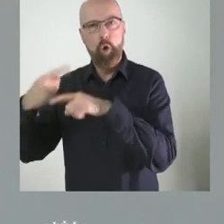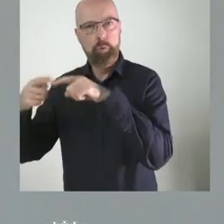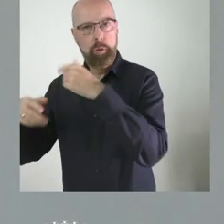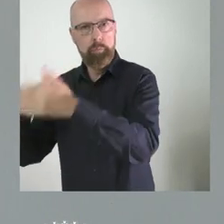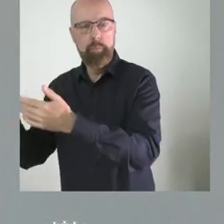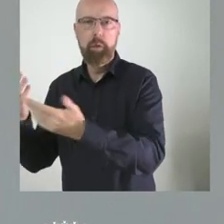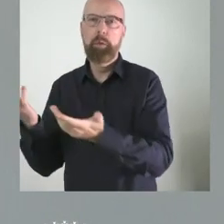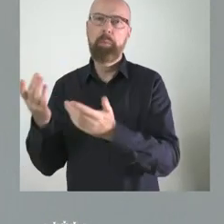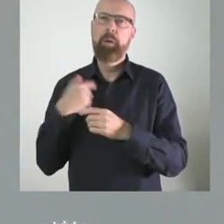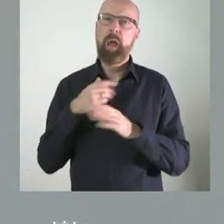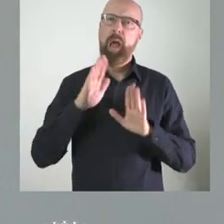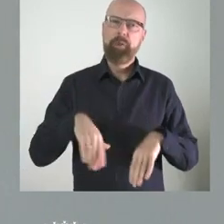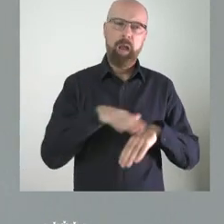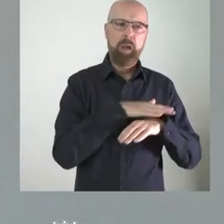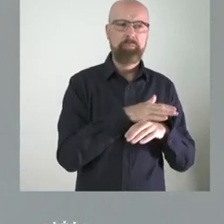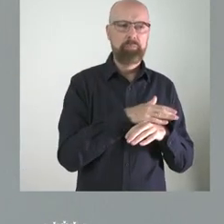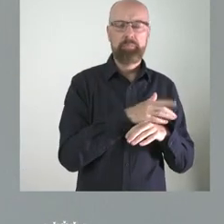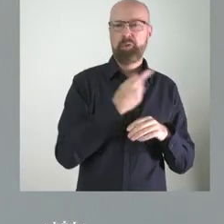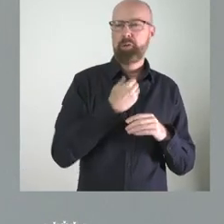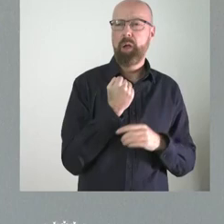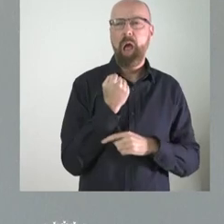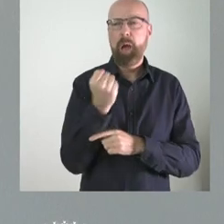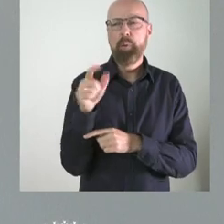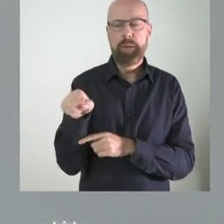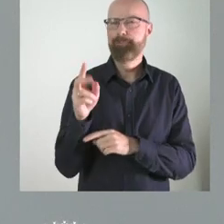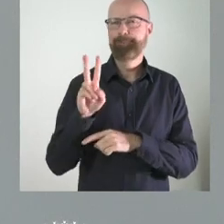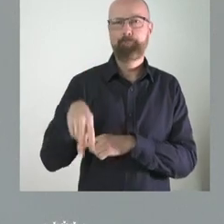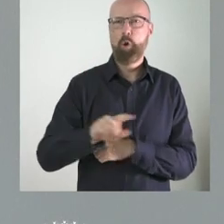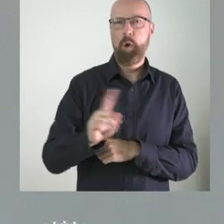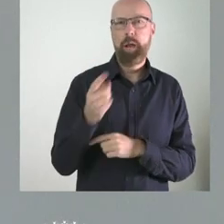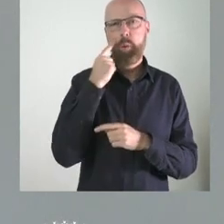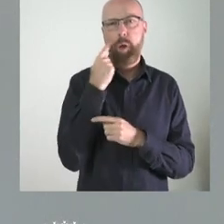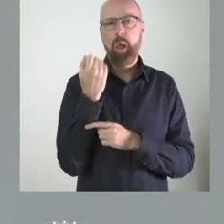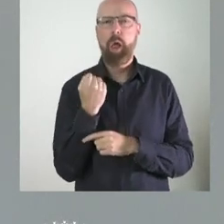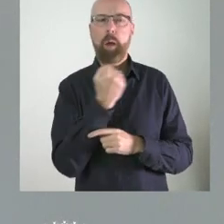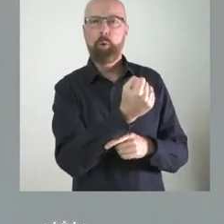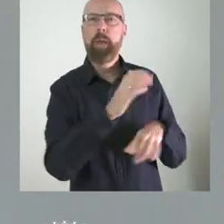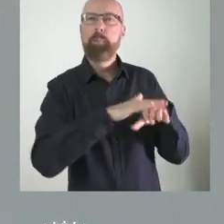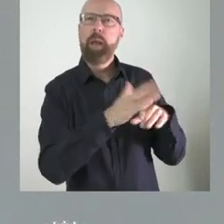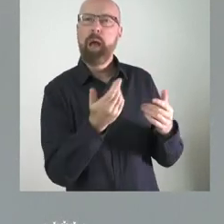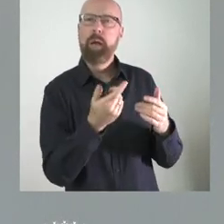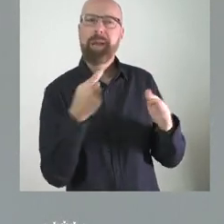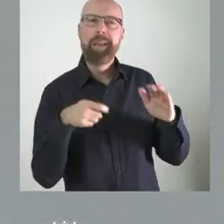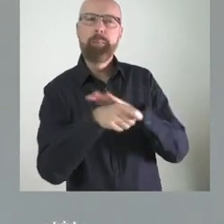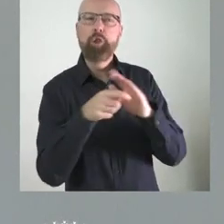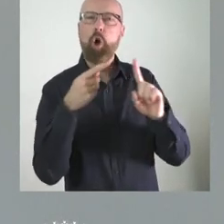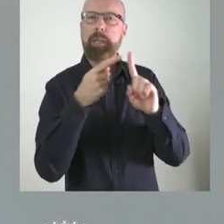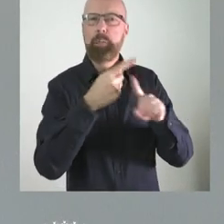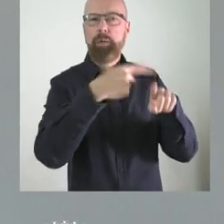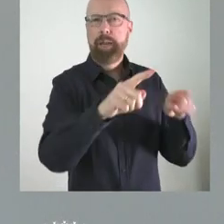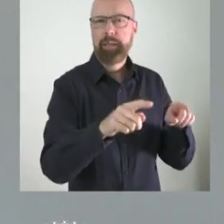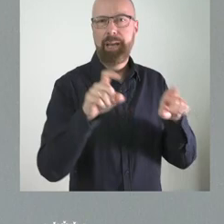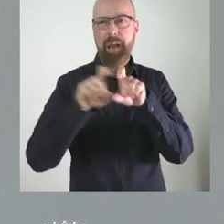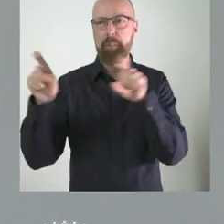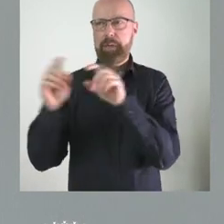apoya a otras cosas distintas de sus planes de inversión y pretende orientar las inversiones empresariales a objetivos distintos de lo que las empresas